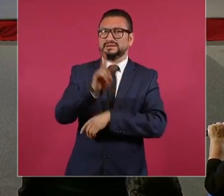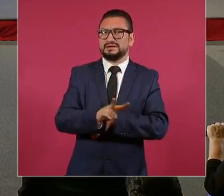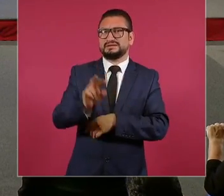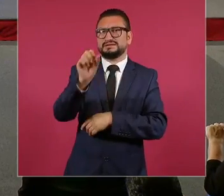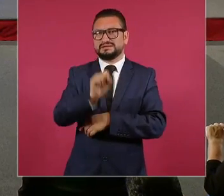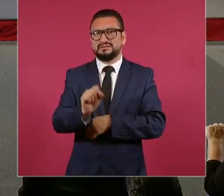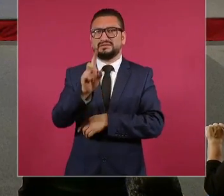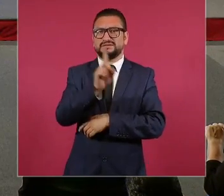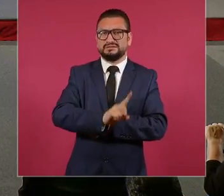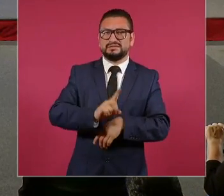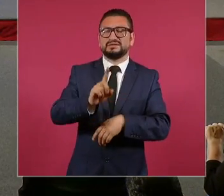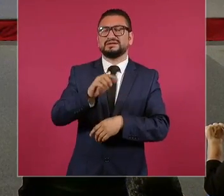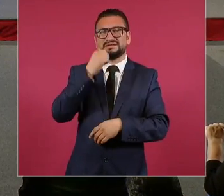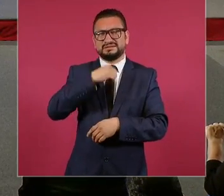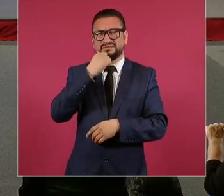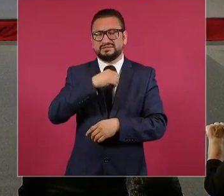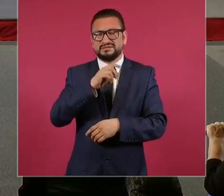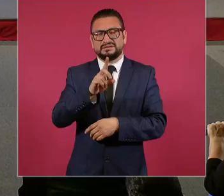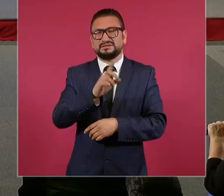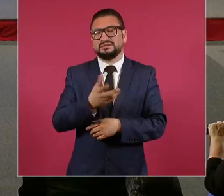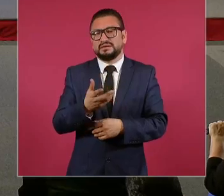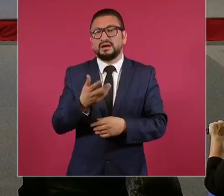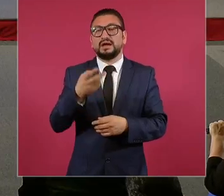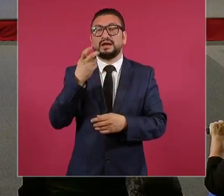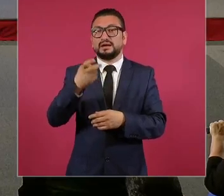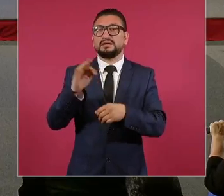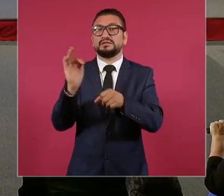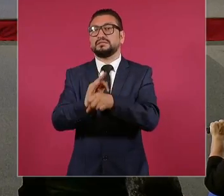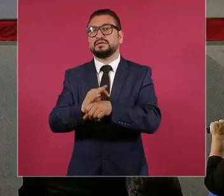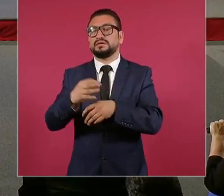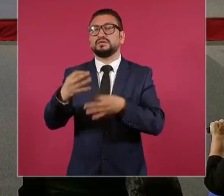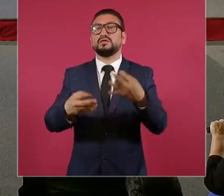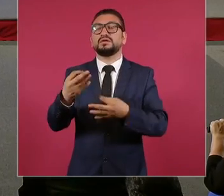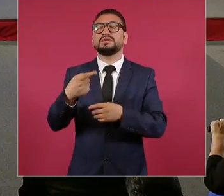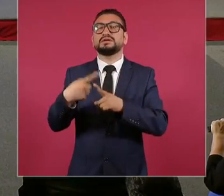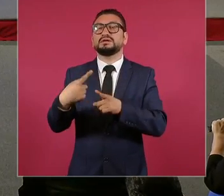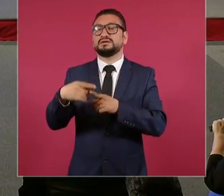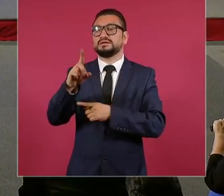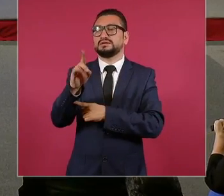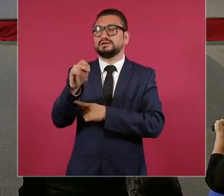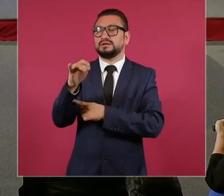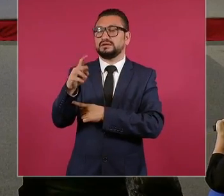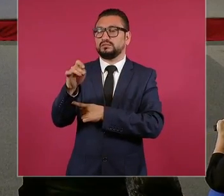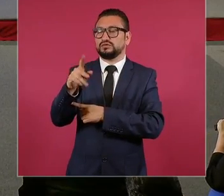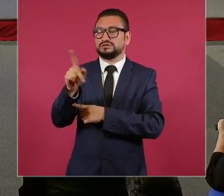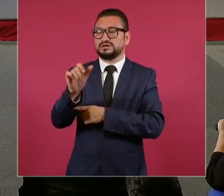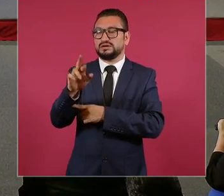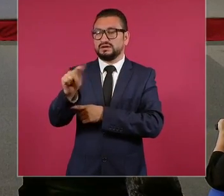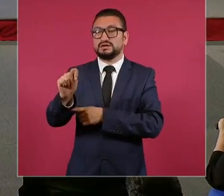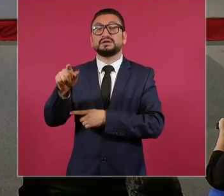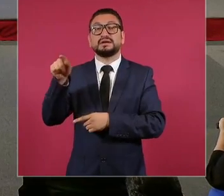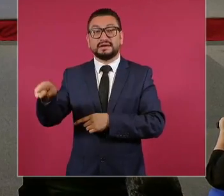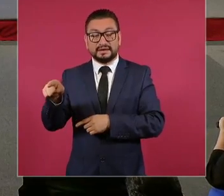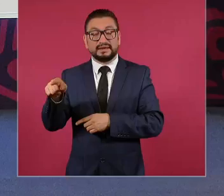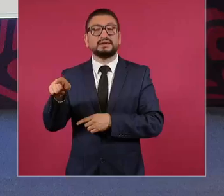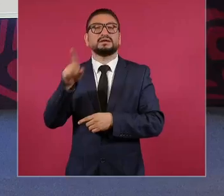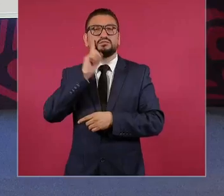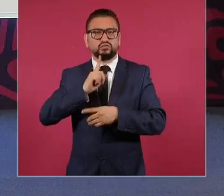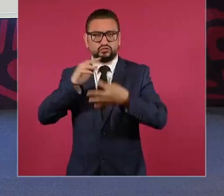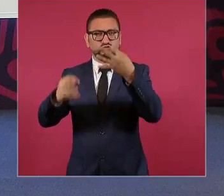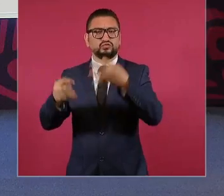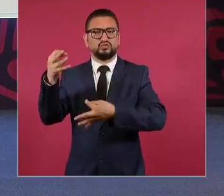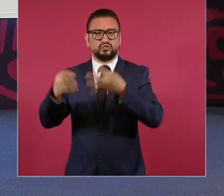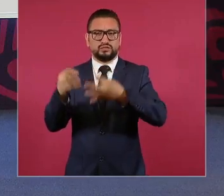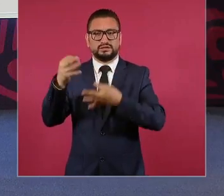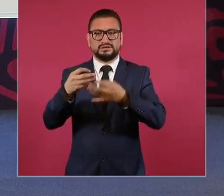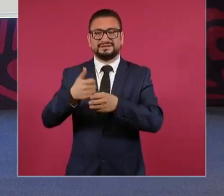sábados. Adelante. También la jueza fenefactora Diana Montserrat Partida Arámbulo, ella es una jueza